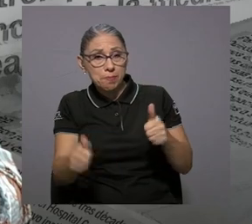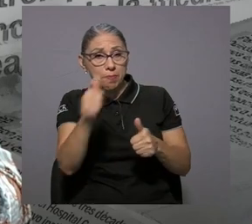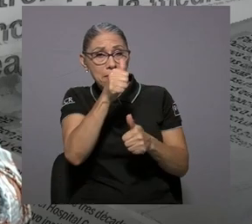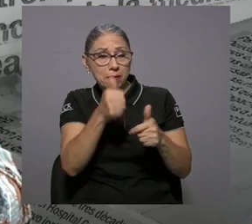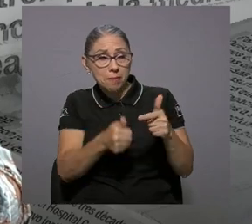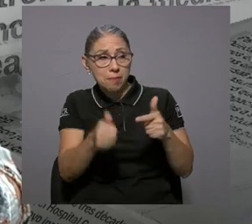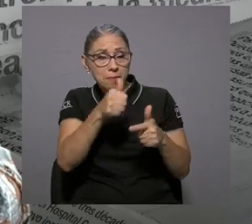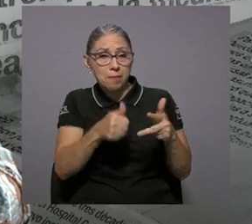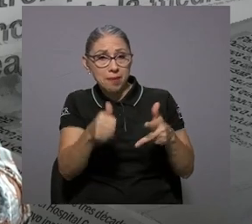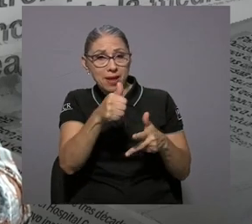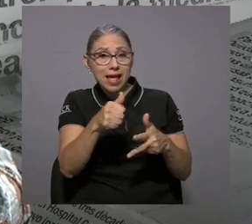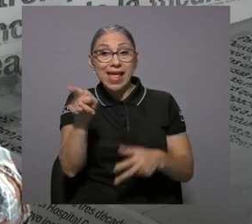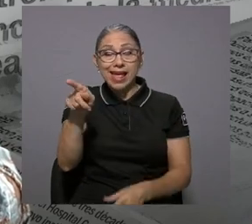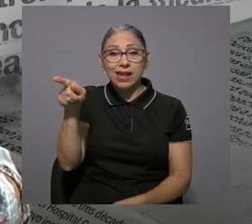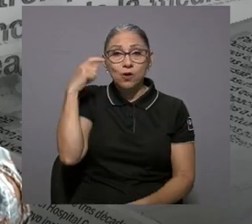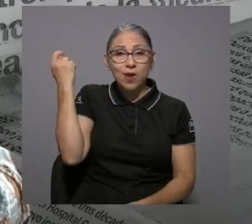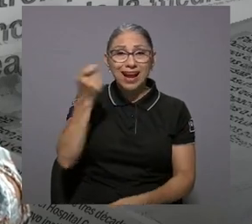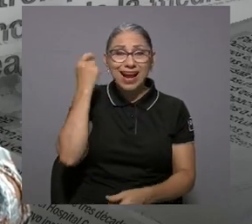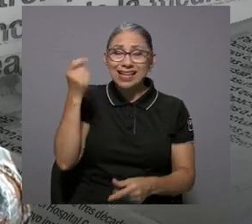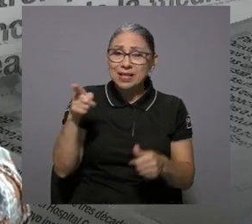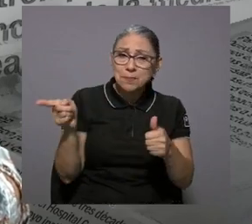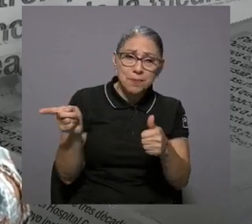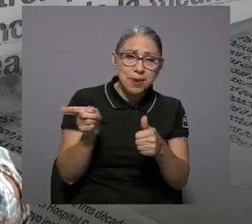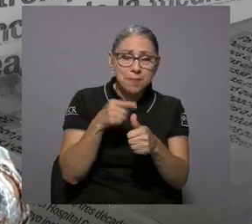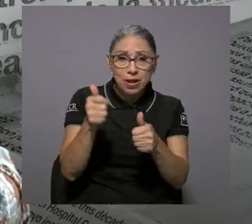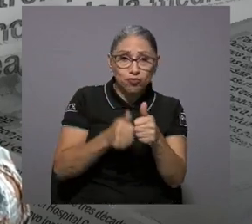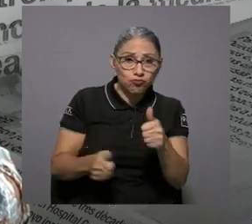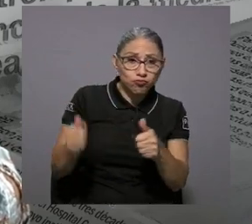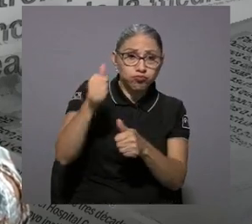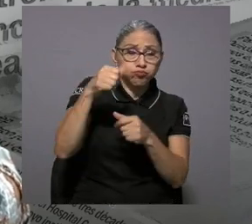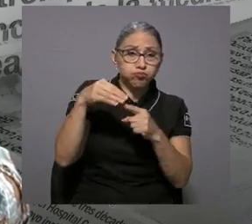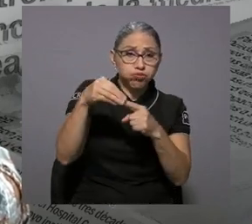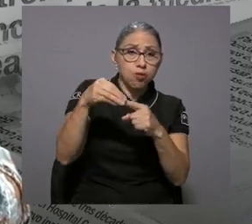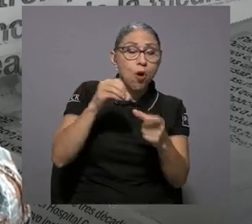Guanacaste está en primer lugar priorizar, o van trabajando en